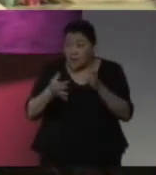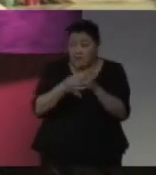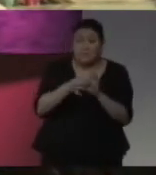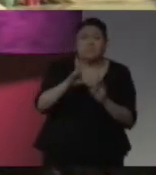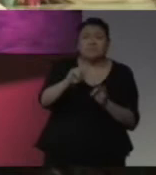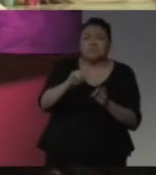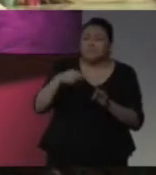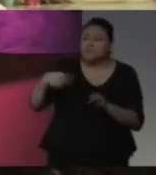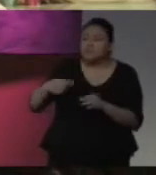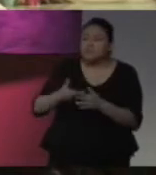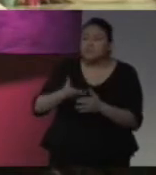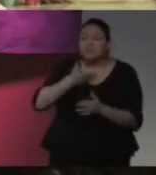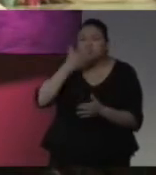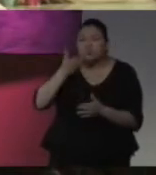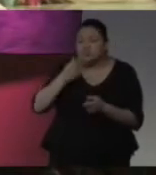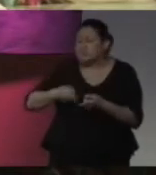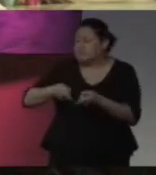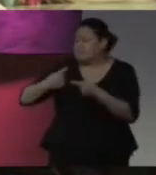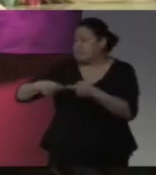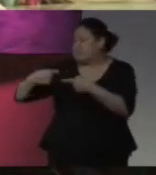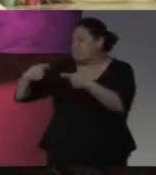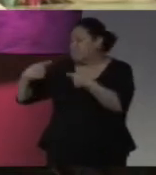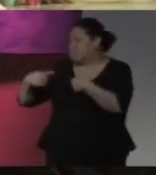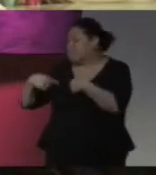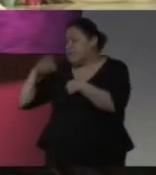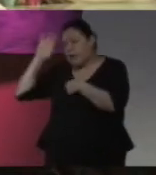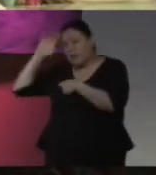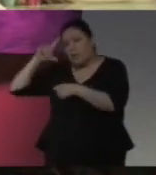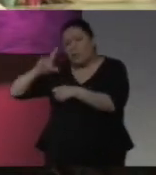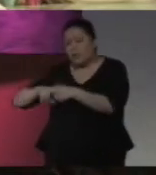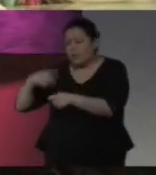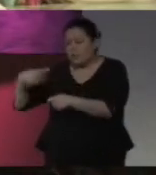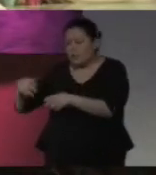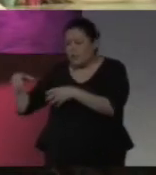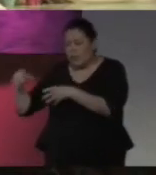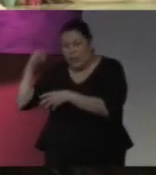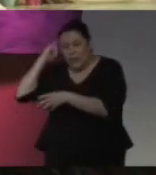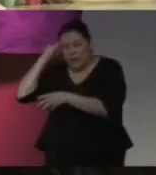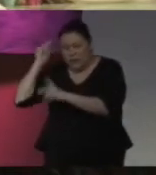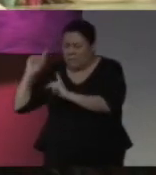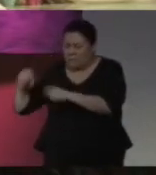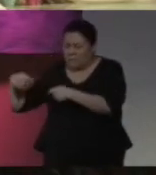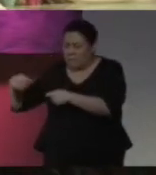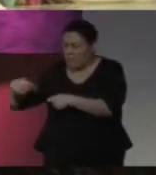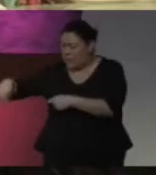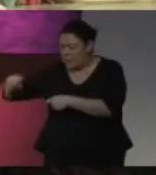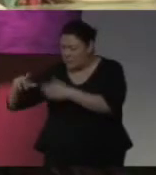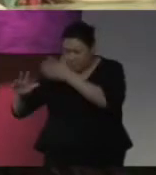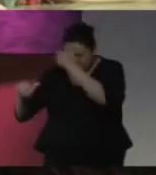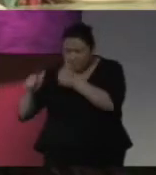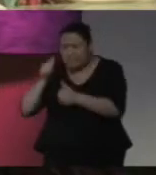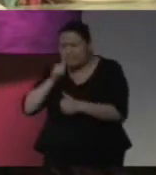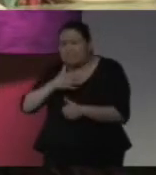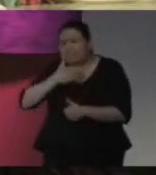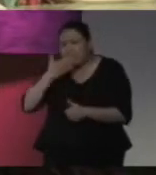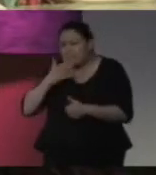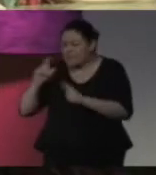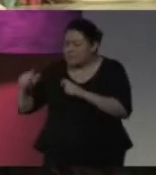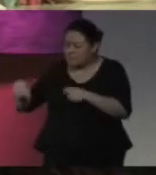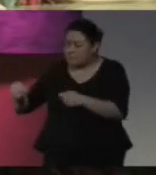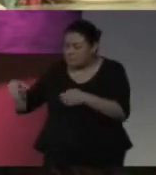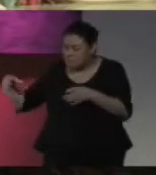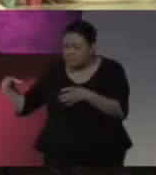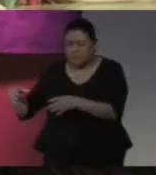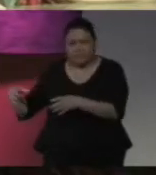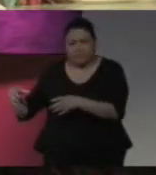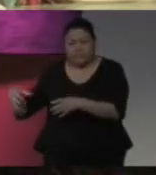está afincada en las matrices culturales ancestrales de estos pueblos.